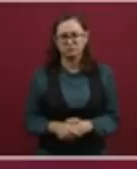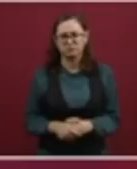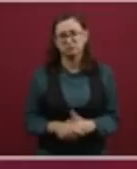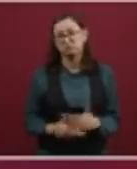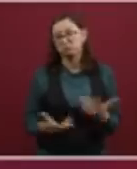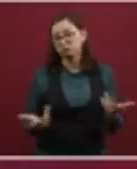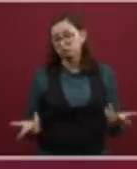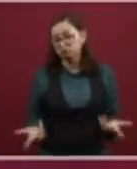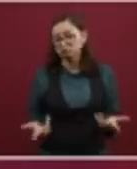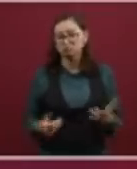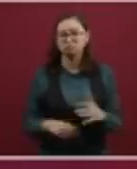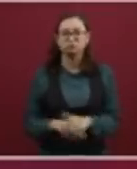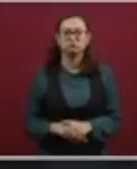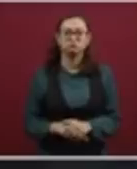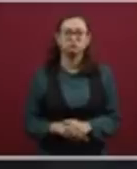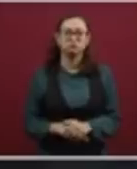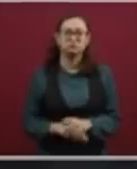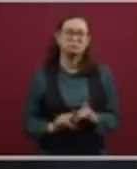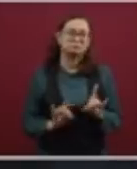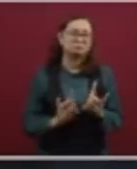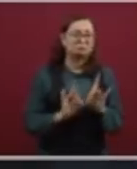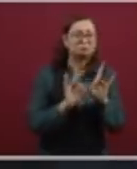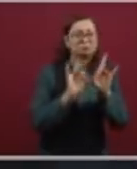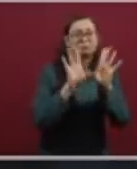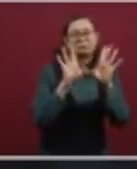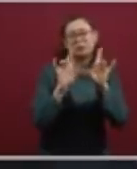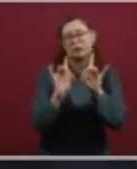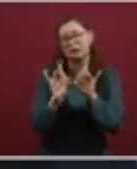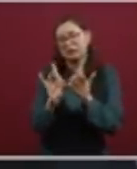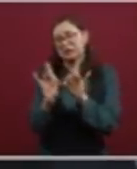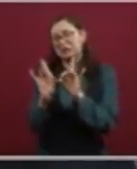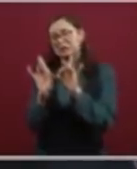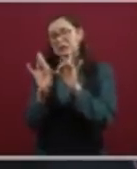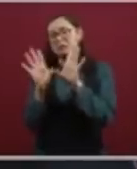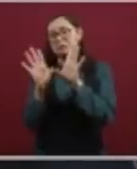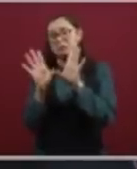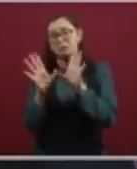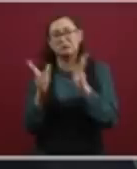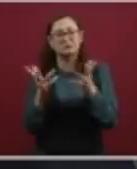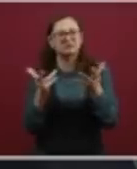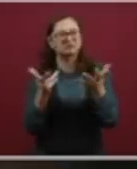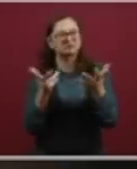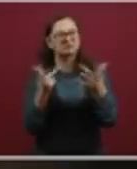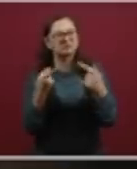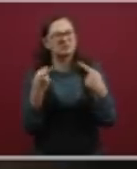pues asomos de una guerra comercial